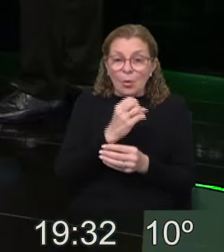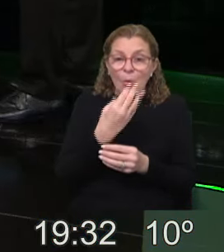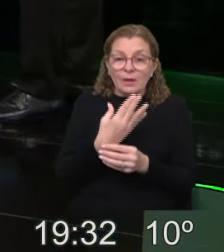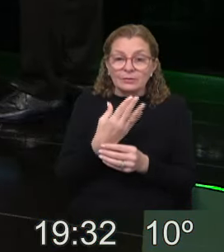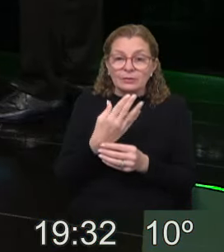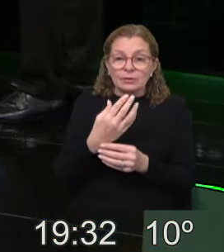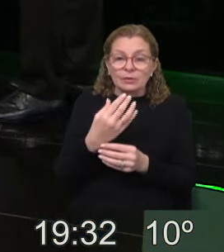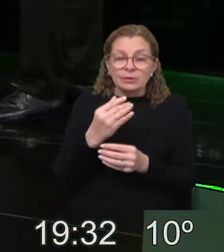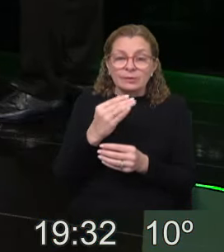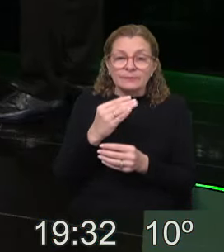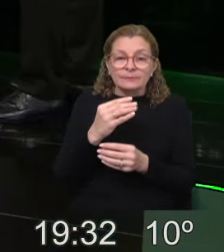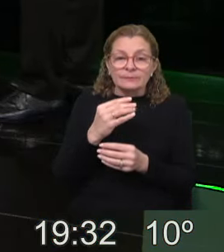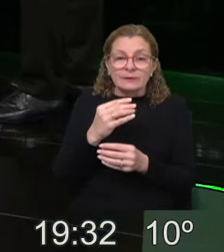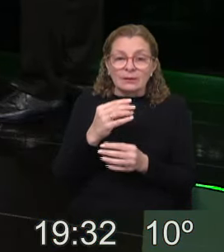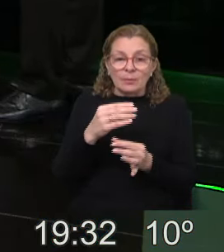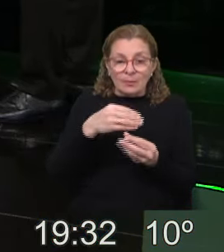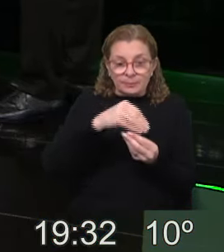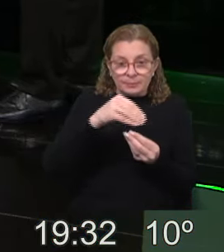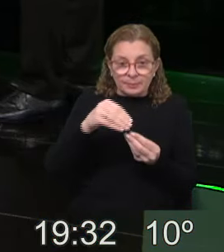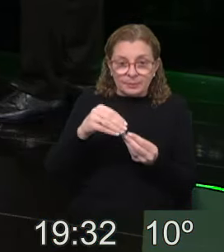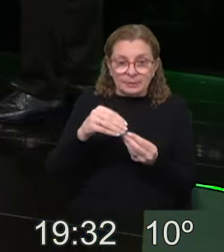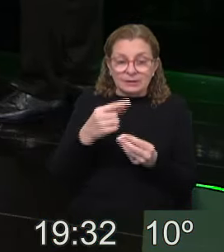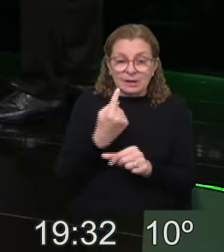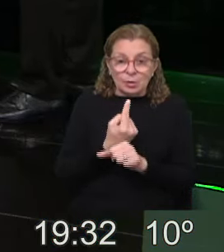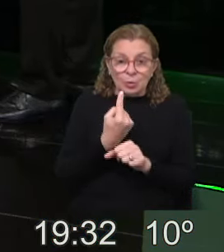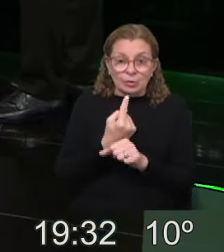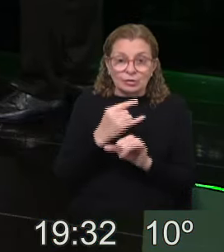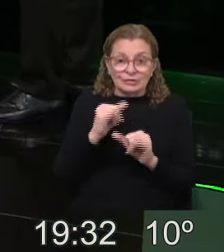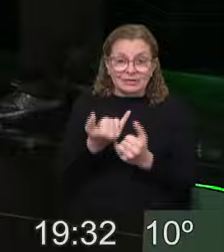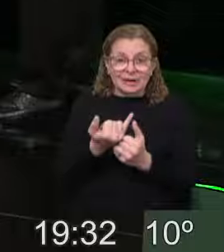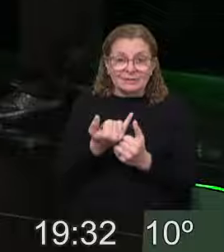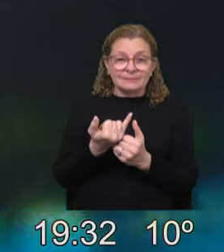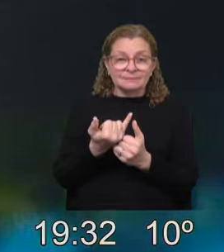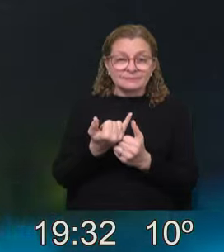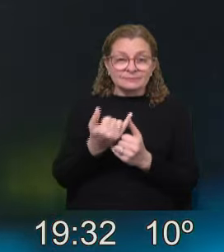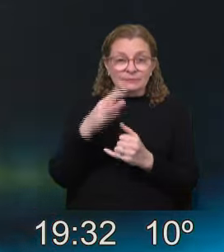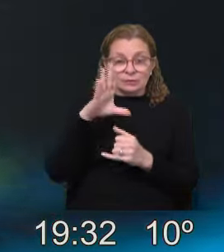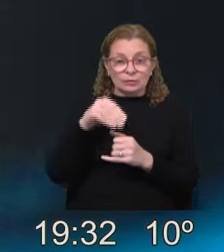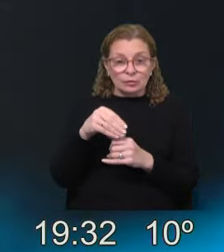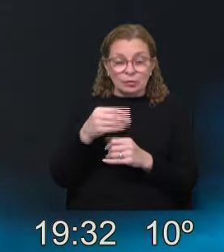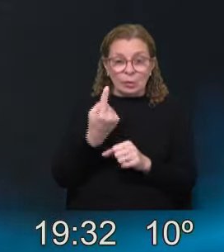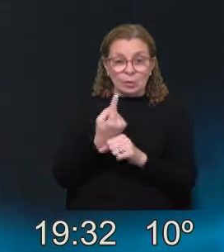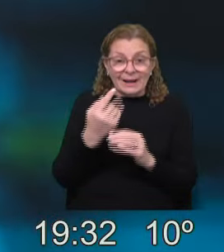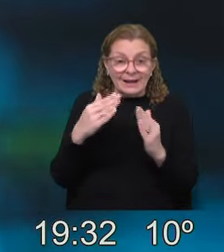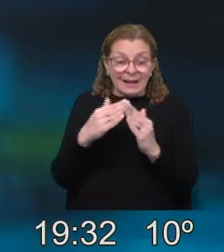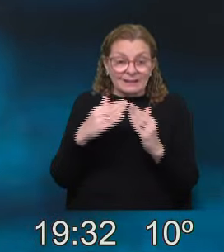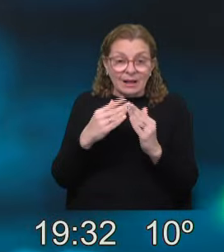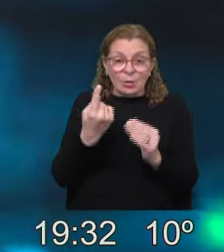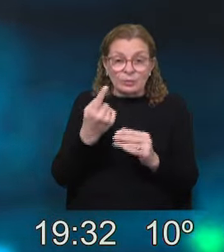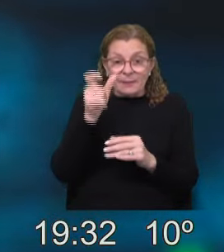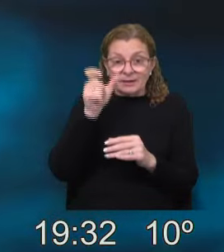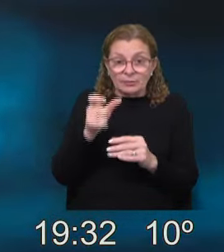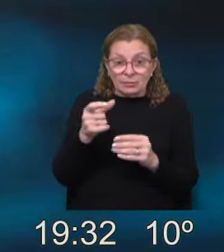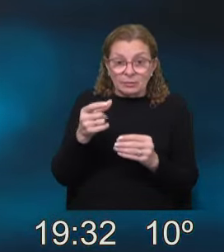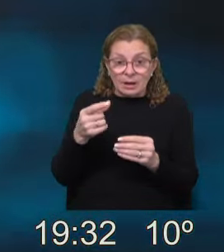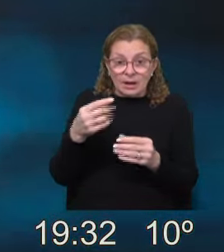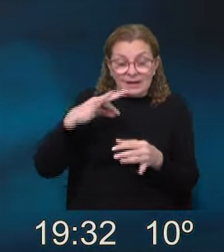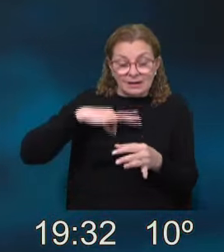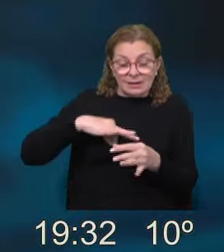los ingresos están perfectamente distribuidos y el valor uno lo toma cuando todos los un solo hogar o una sola persona concentra todo el